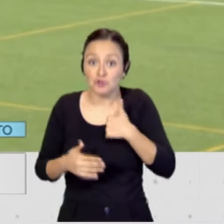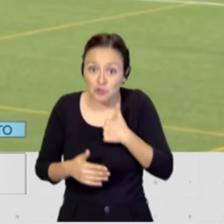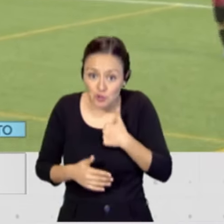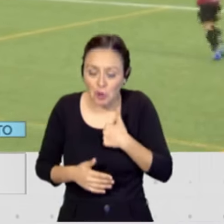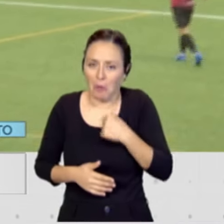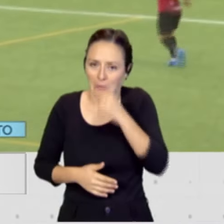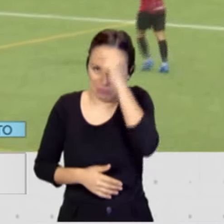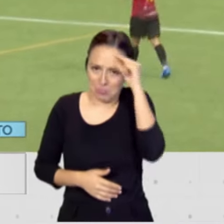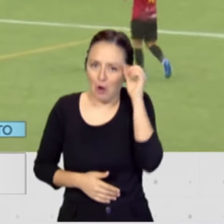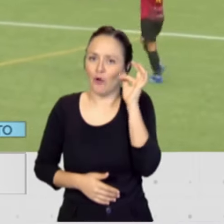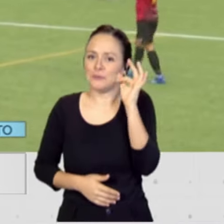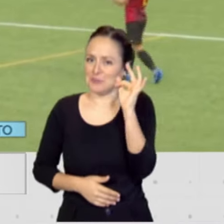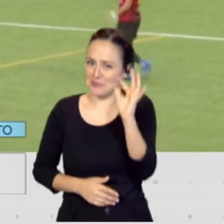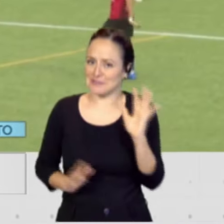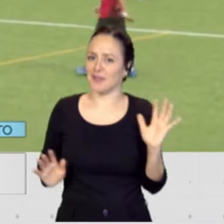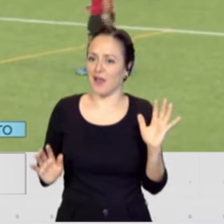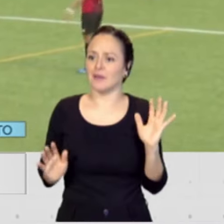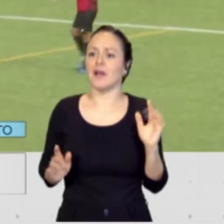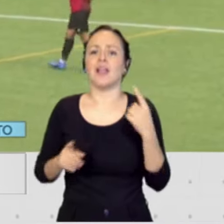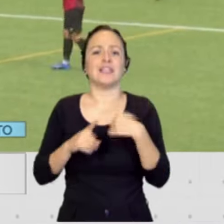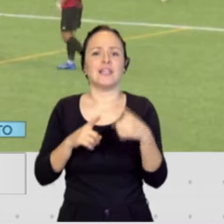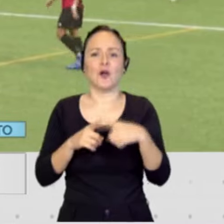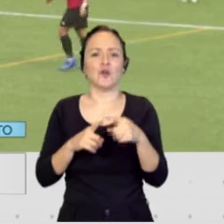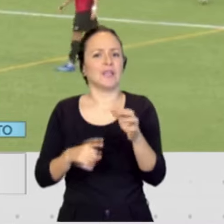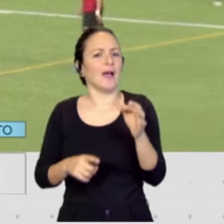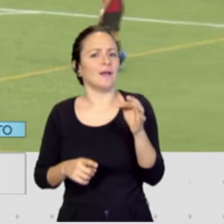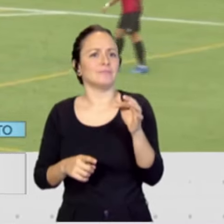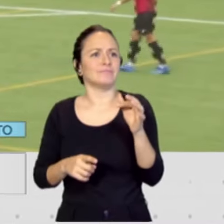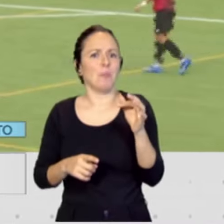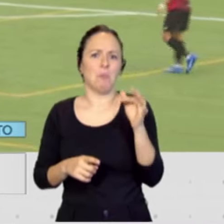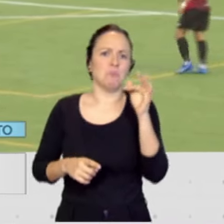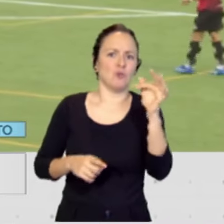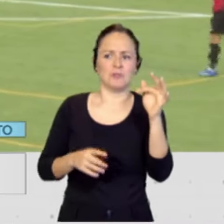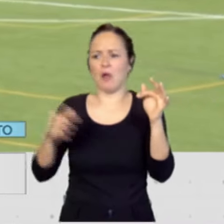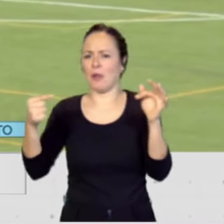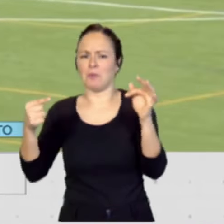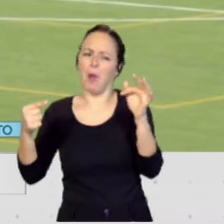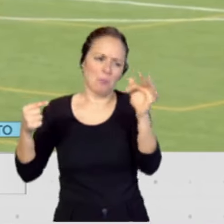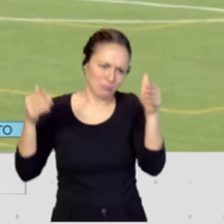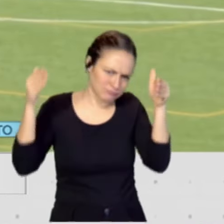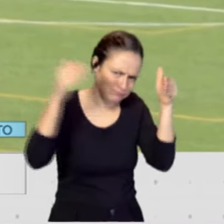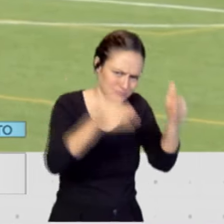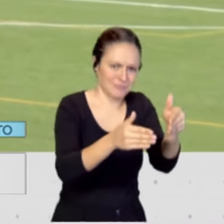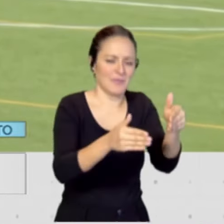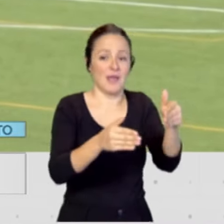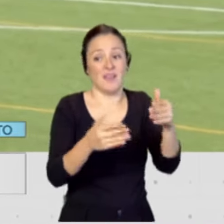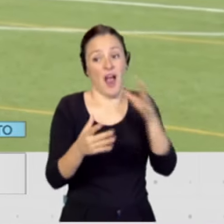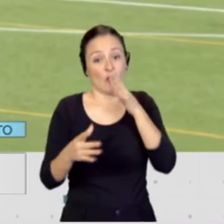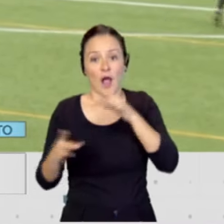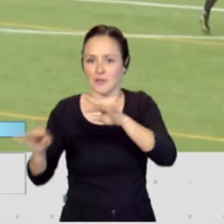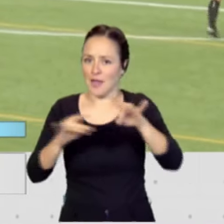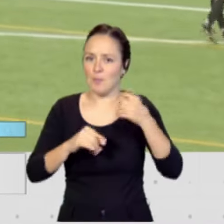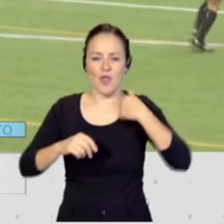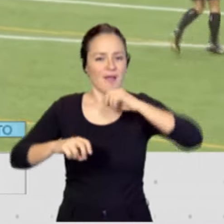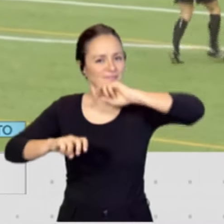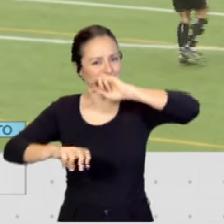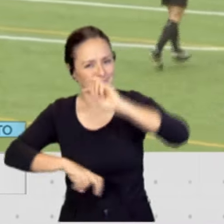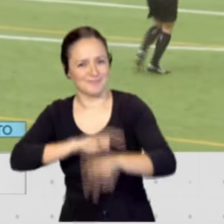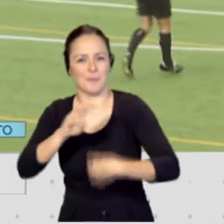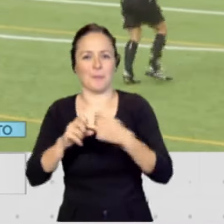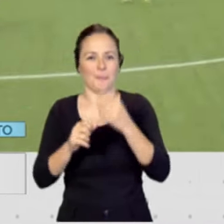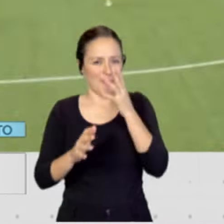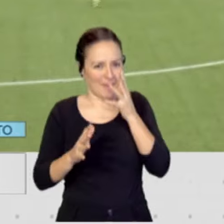muy optimista Siempre veo un poco el lado bueno de las cosas y tenemos una el campo pues completamente de remodelado para 10 años con